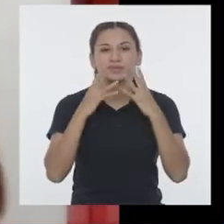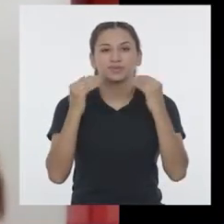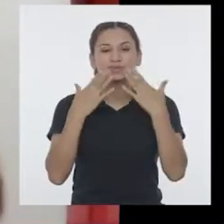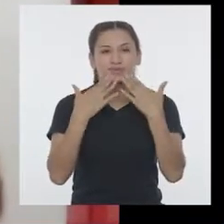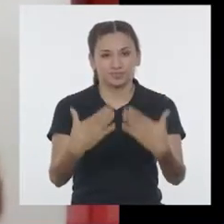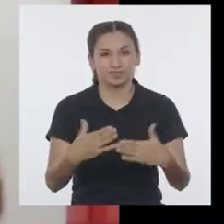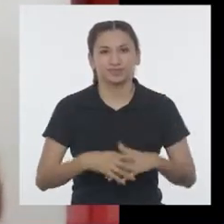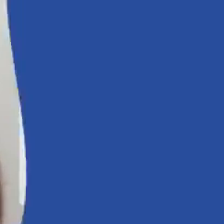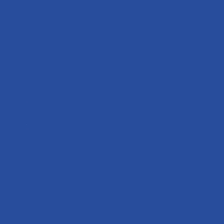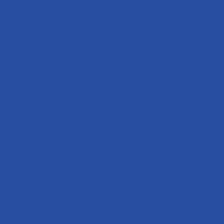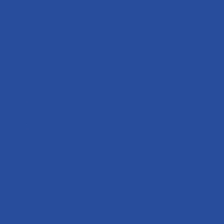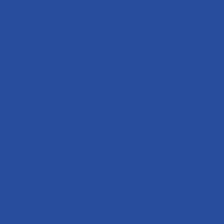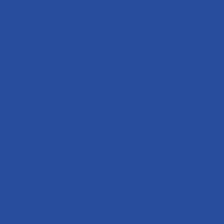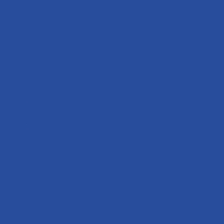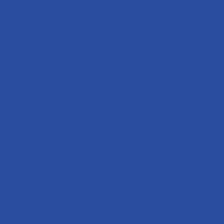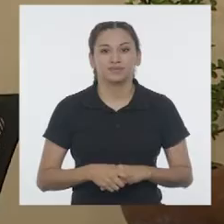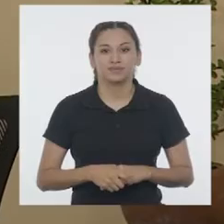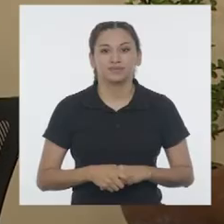Gracias. Muchas gracias.